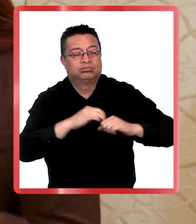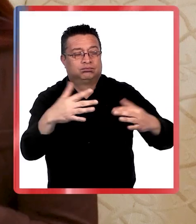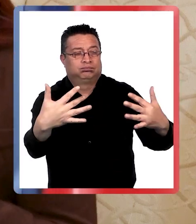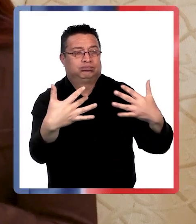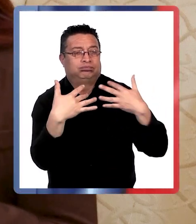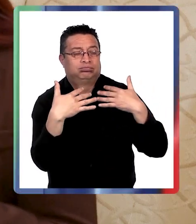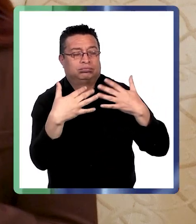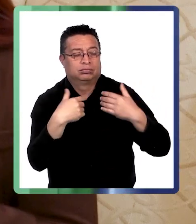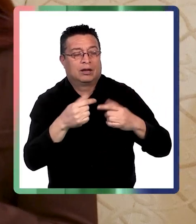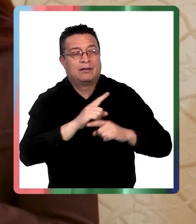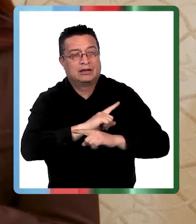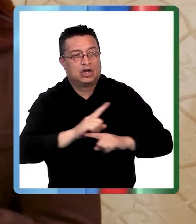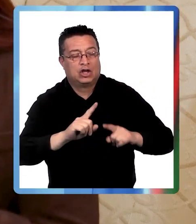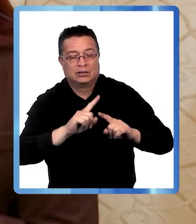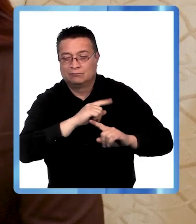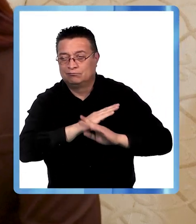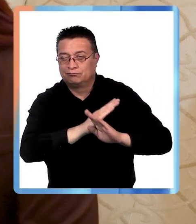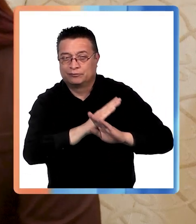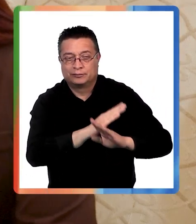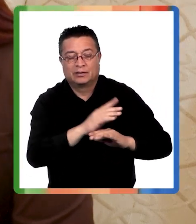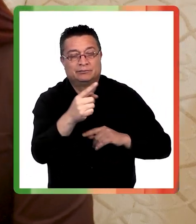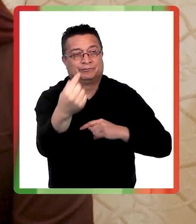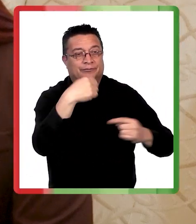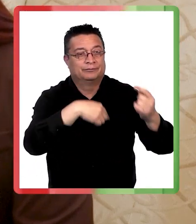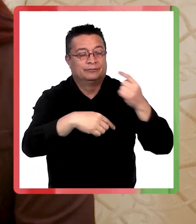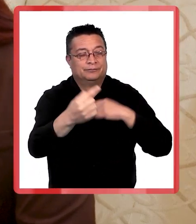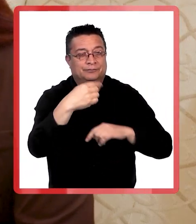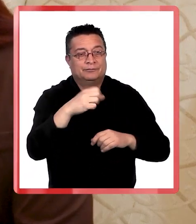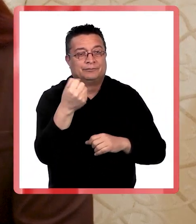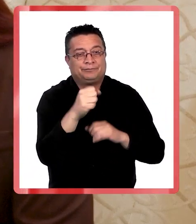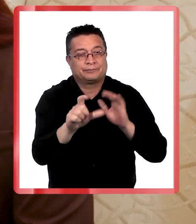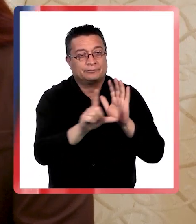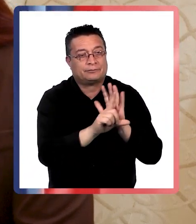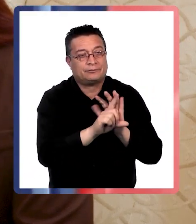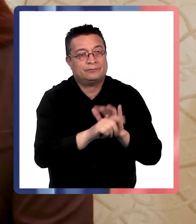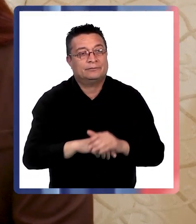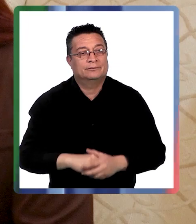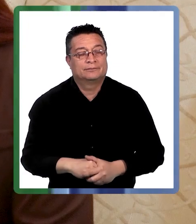también para desincentivar la migración irregular?